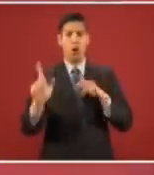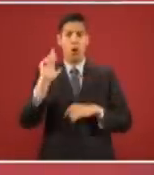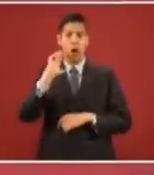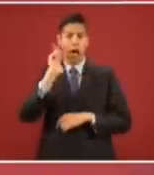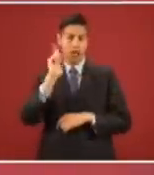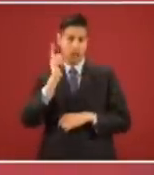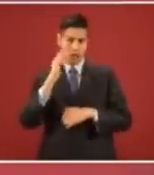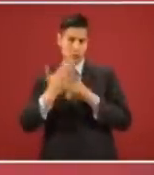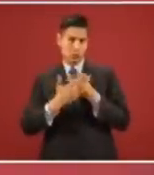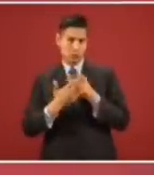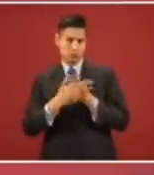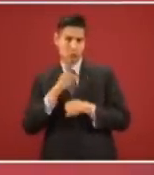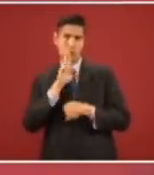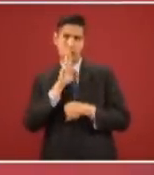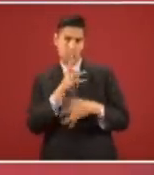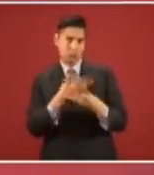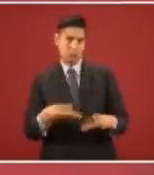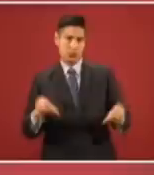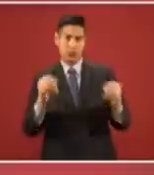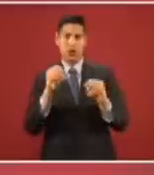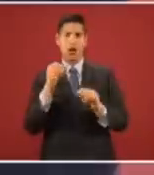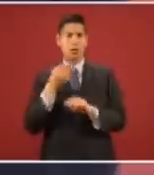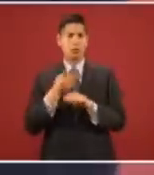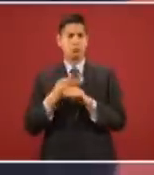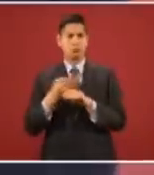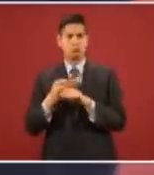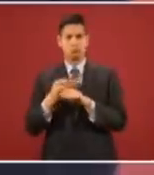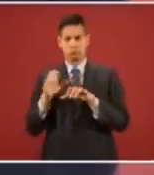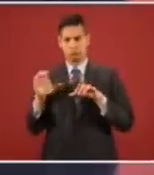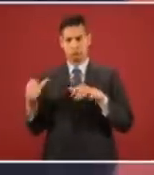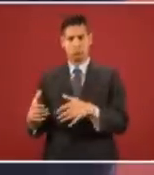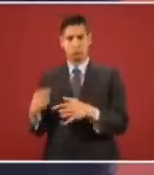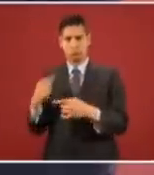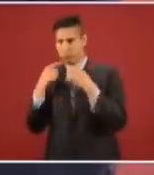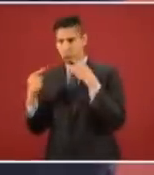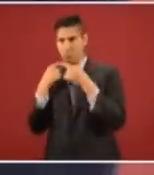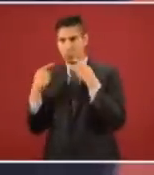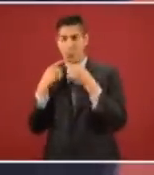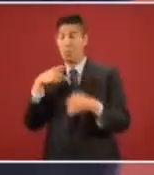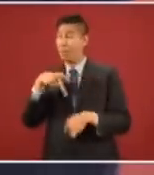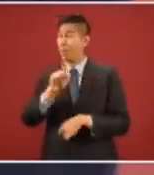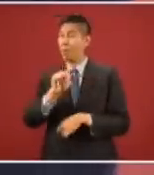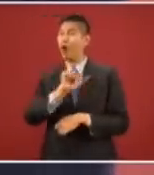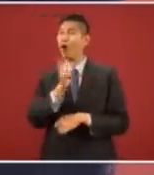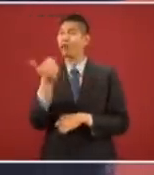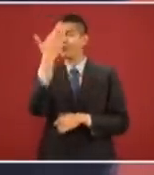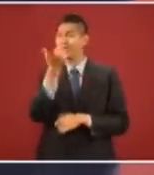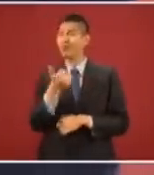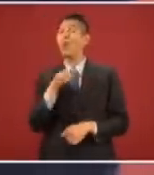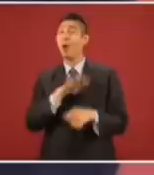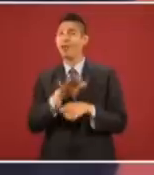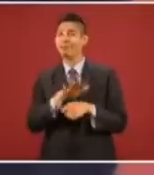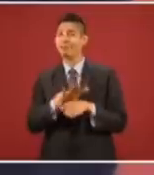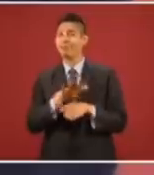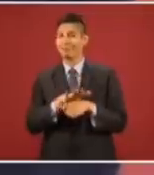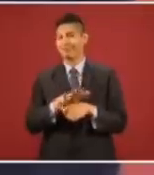resuelva pronto. Estamos trabajando con este plan, pero te decía que hay otra causa también, la vinculación